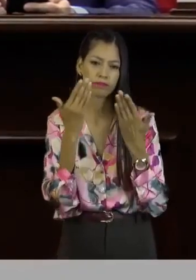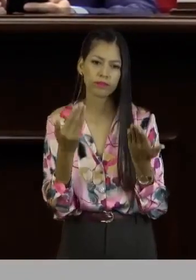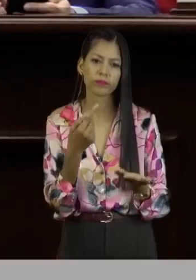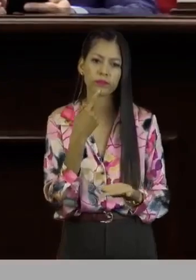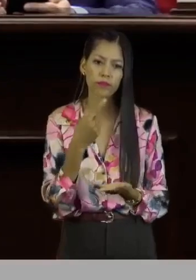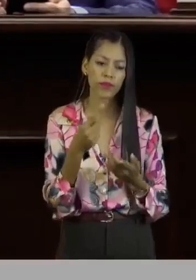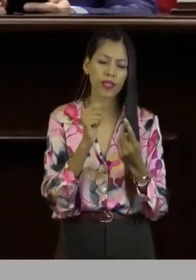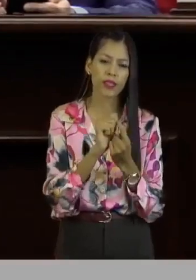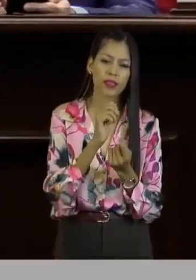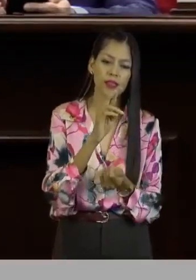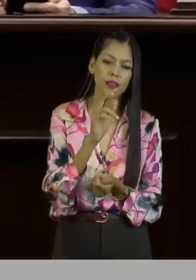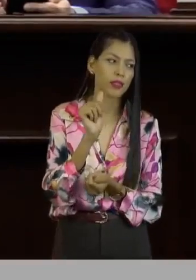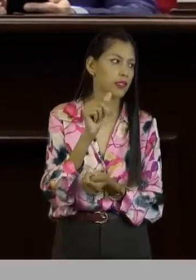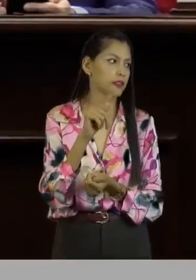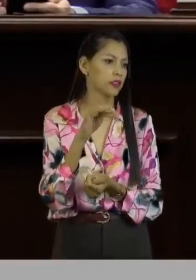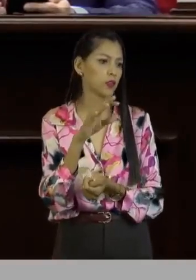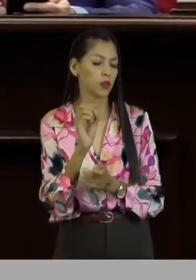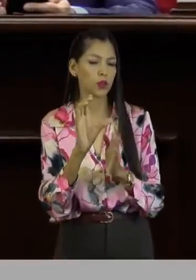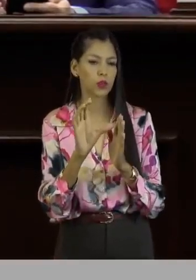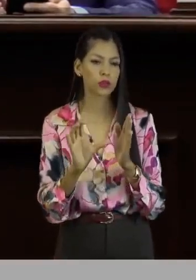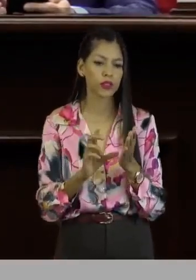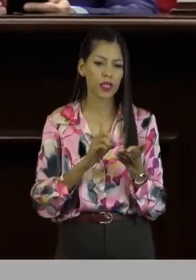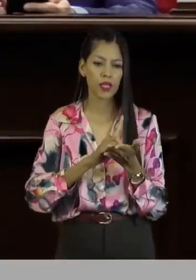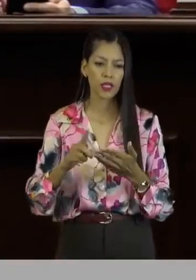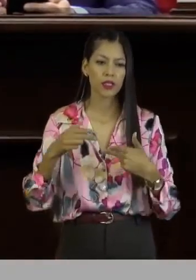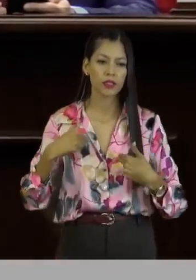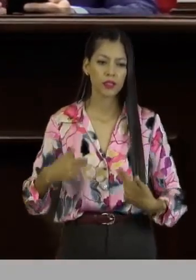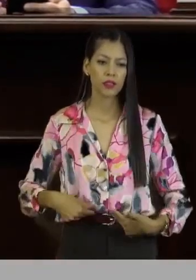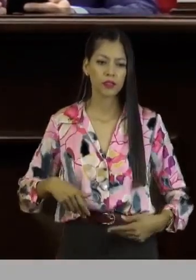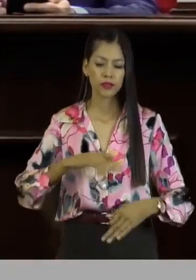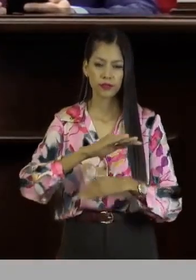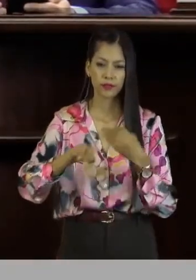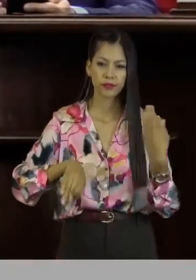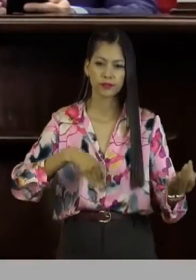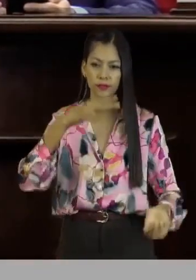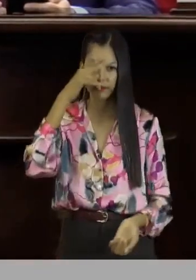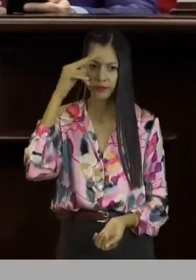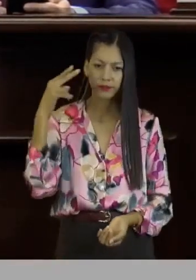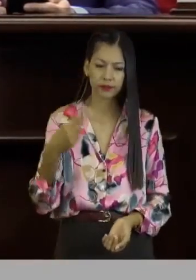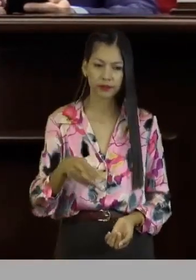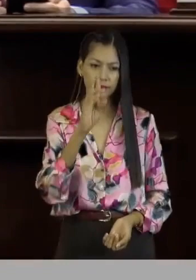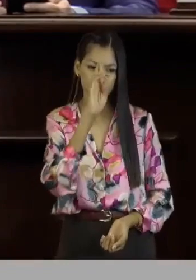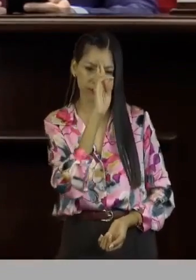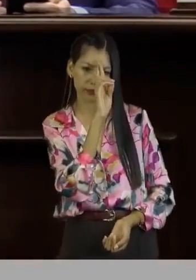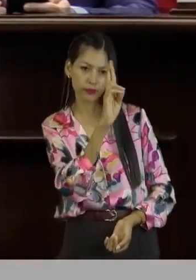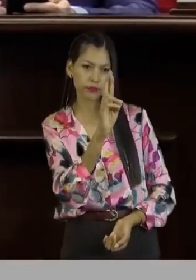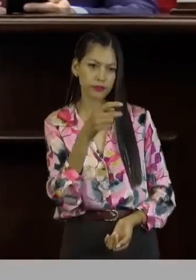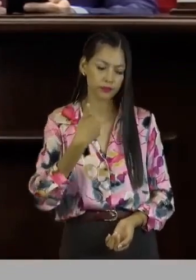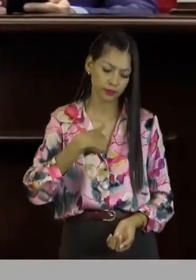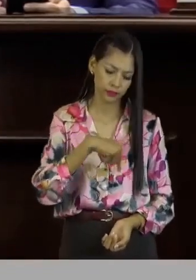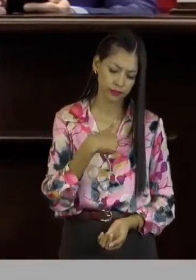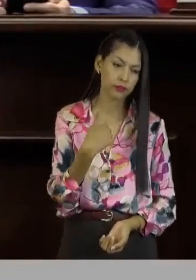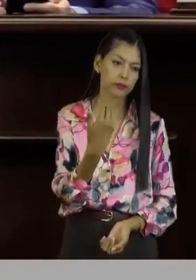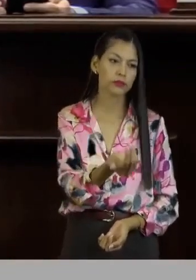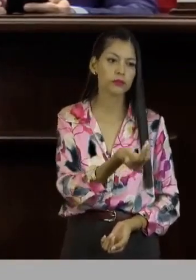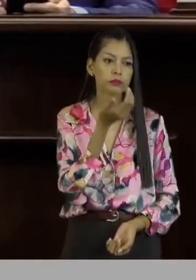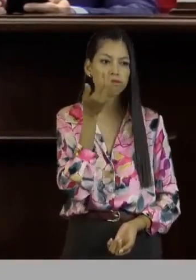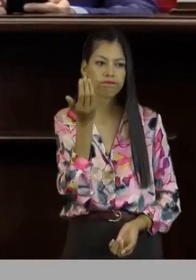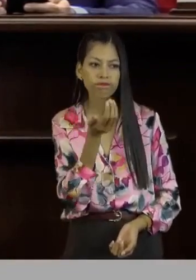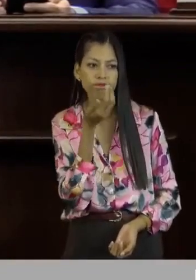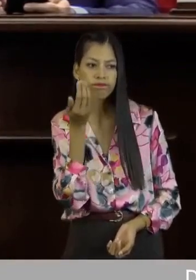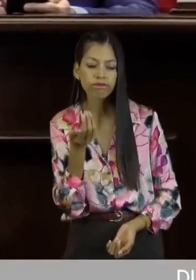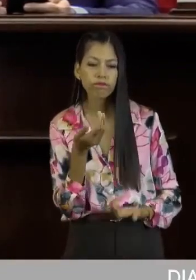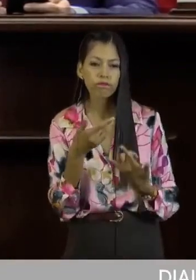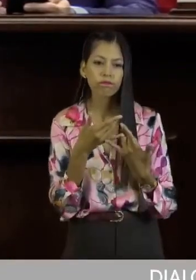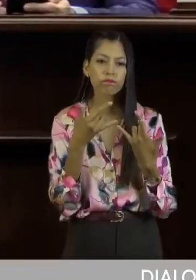transitorio constitucional, de los derechos humanos de todos los mexicanos y respetuosas de nuestras costumbres, de nuestras